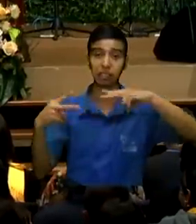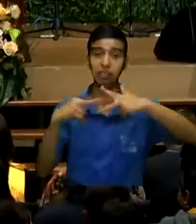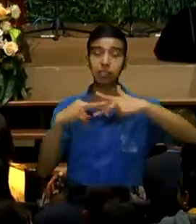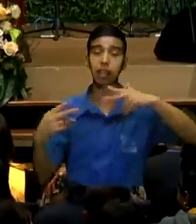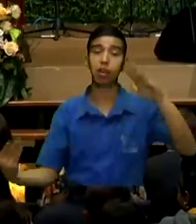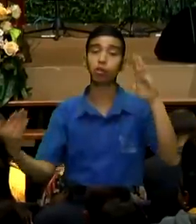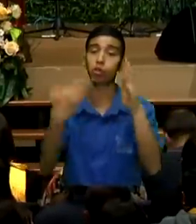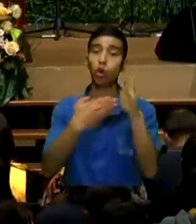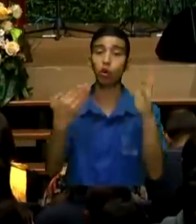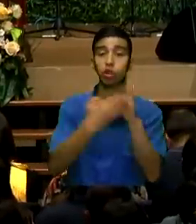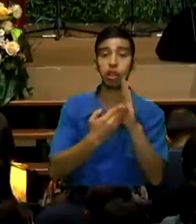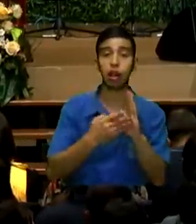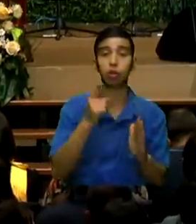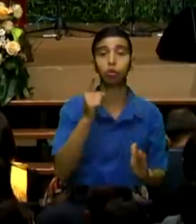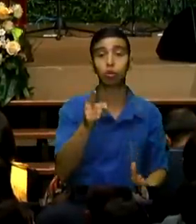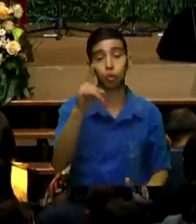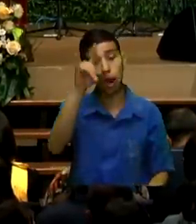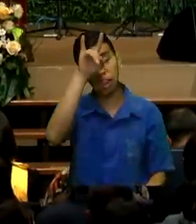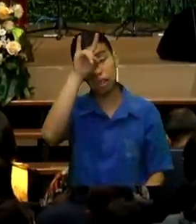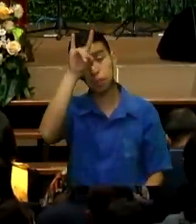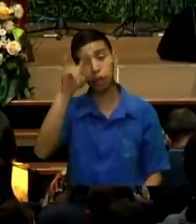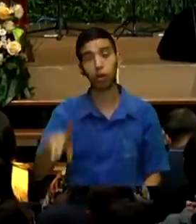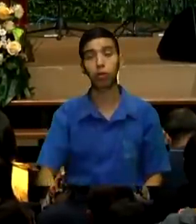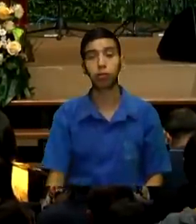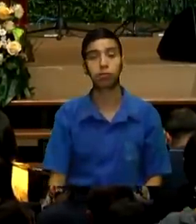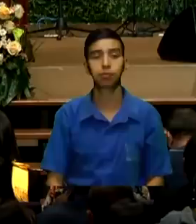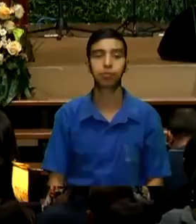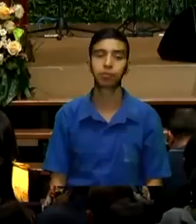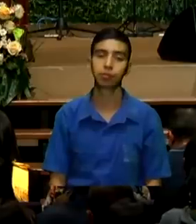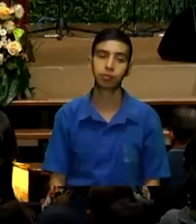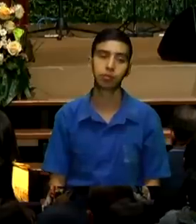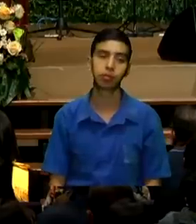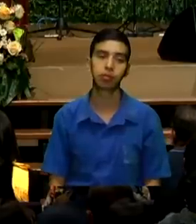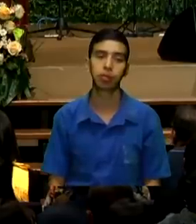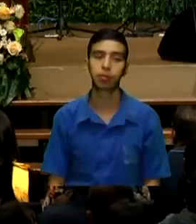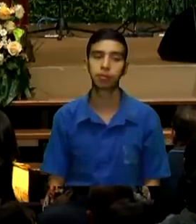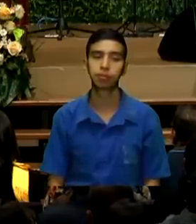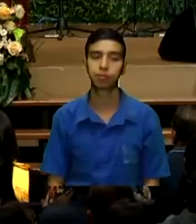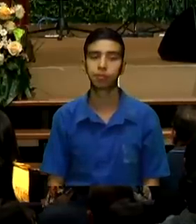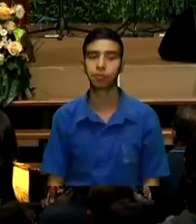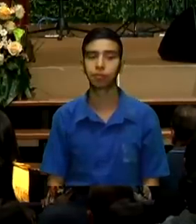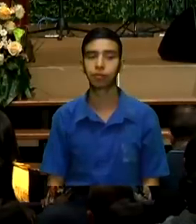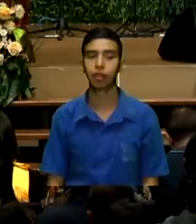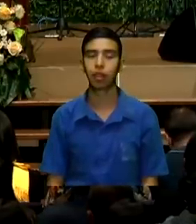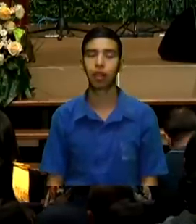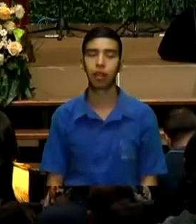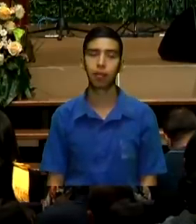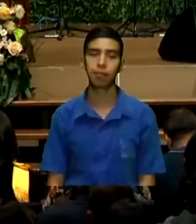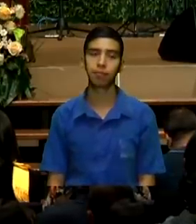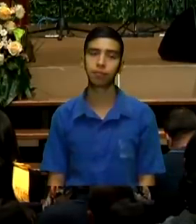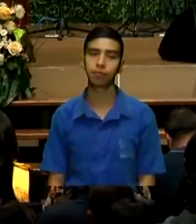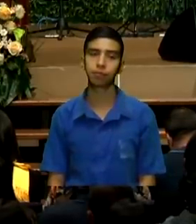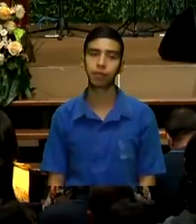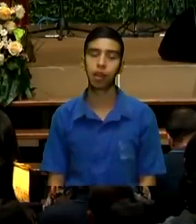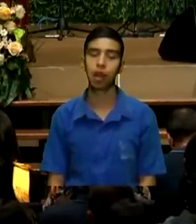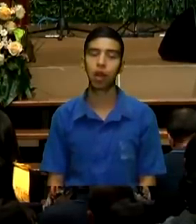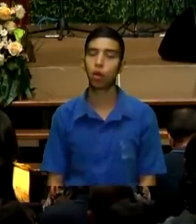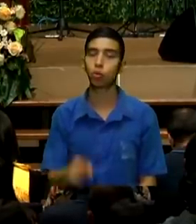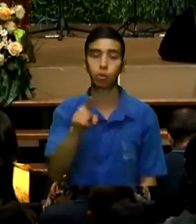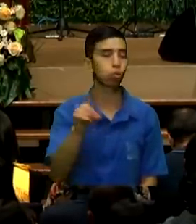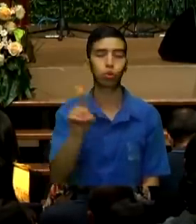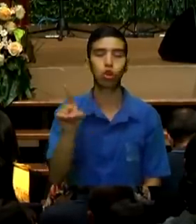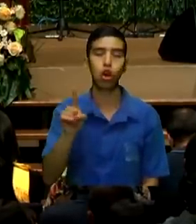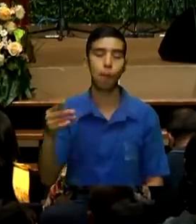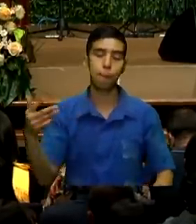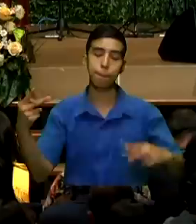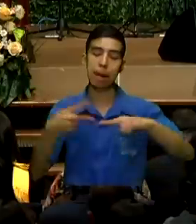tiro al compañero, a usted, y todavía ahí abajo le siguen dando. No, hombre, si la